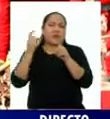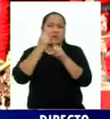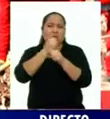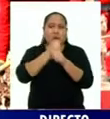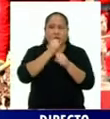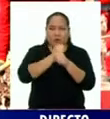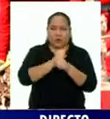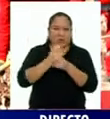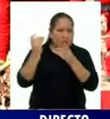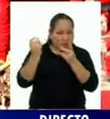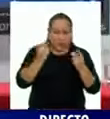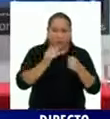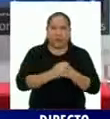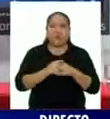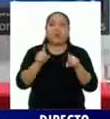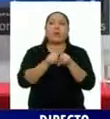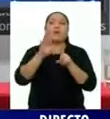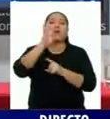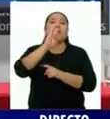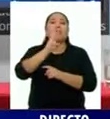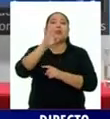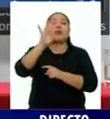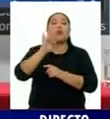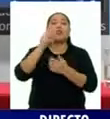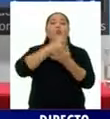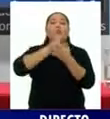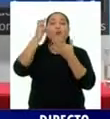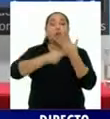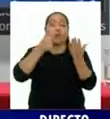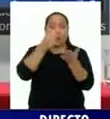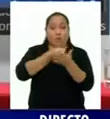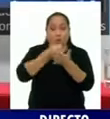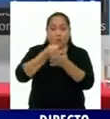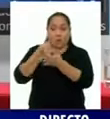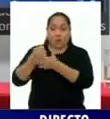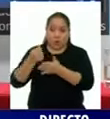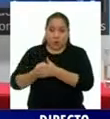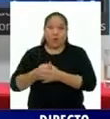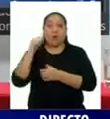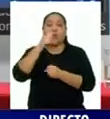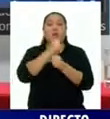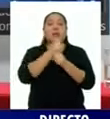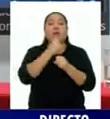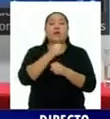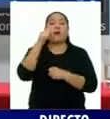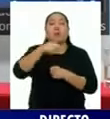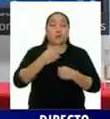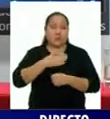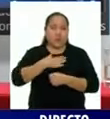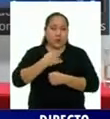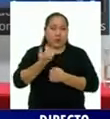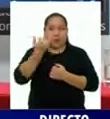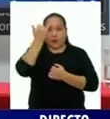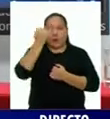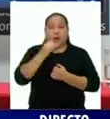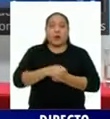de 68 proyectos de inversión para el cierre de brechas y atención en zonas de conflicto, particularmente en la